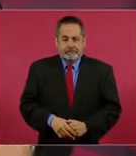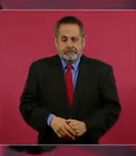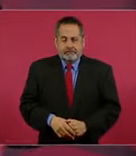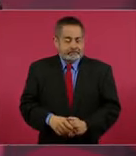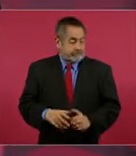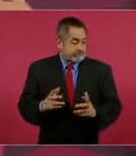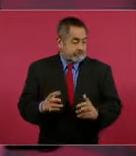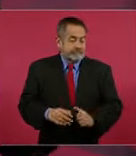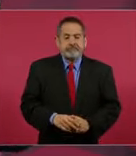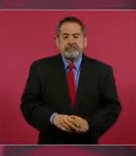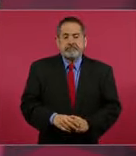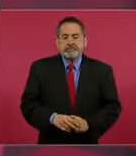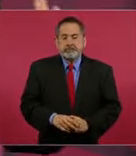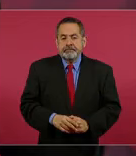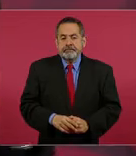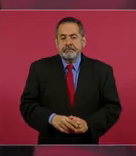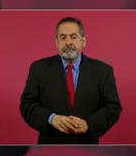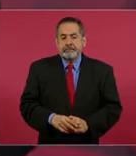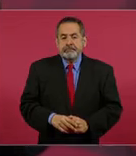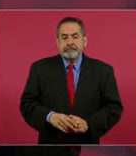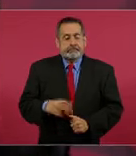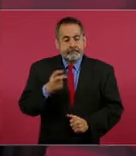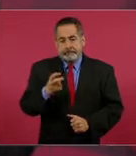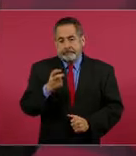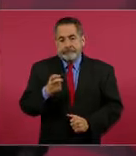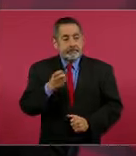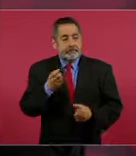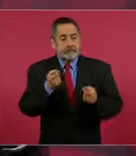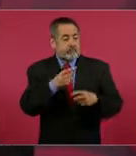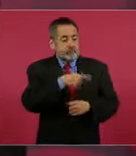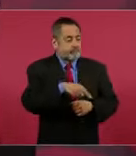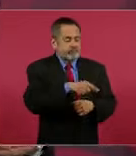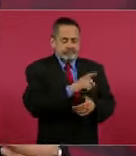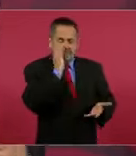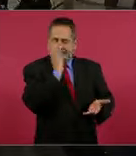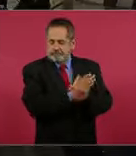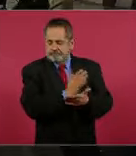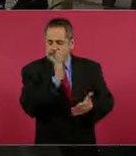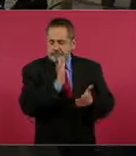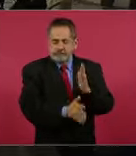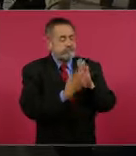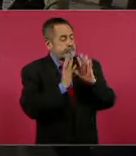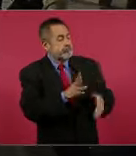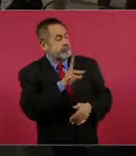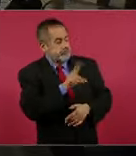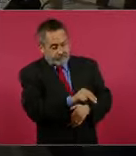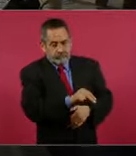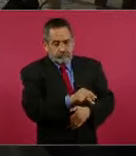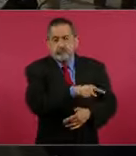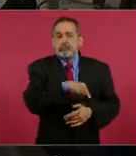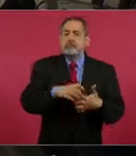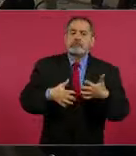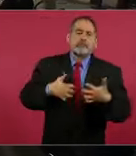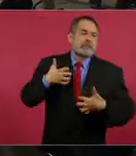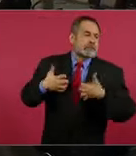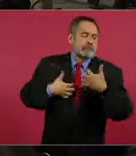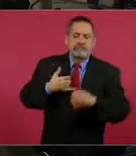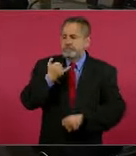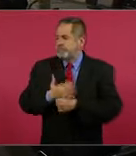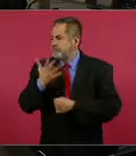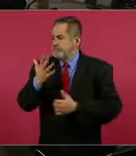Entonces, de ahí la gran inconformidad, ¿no? Y los